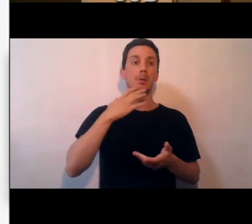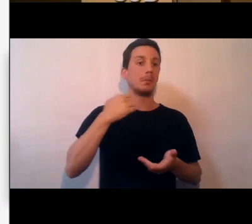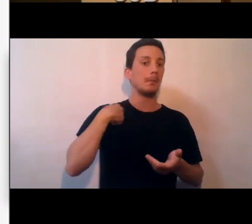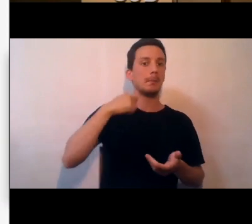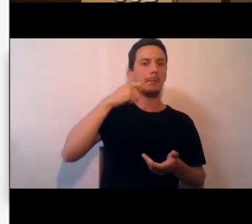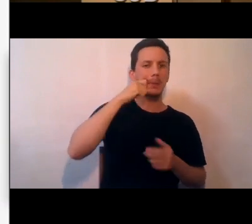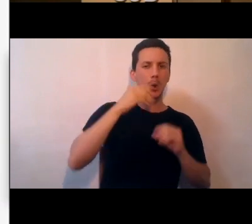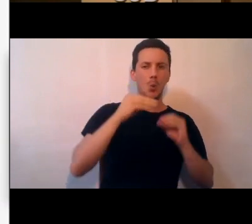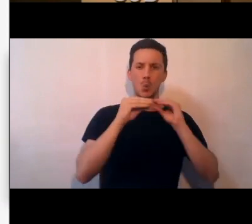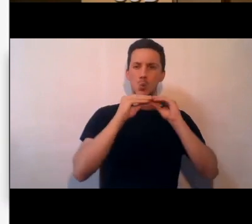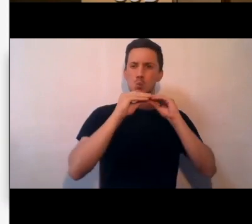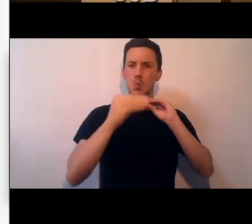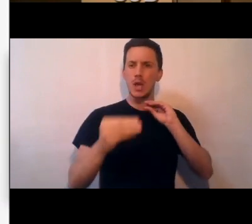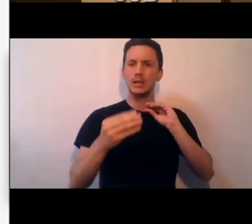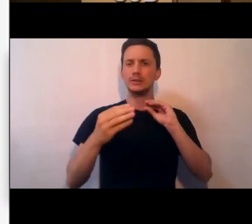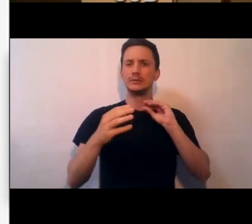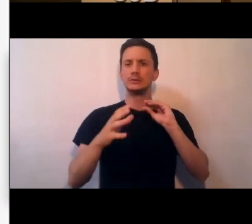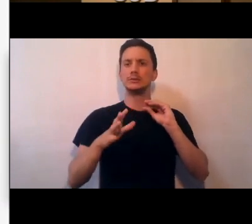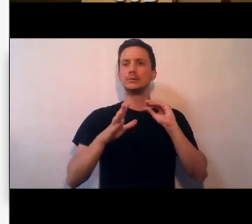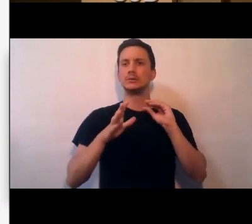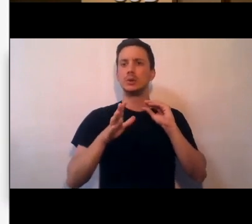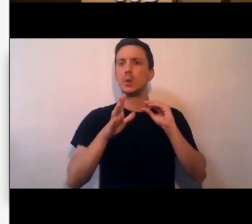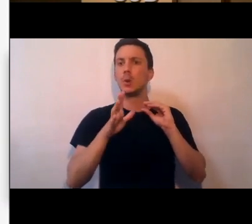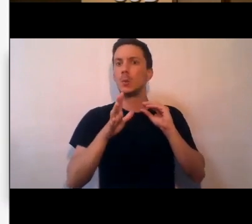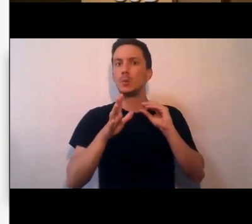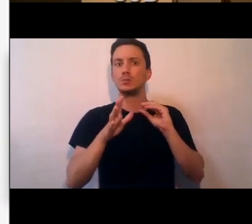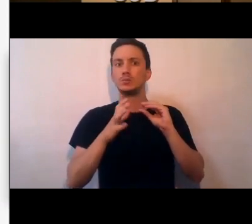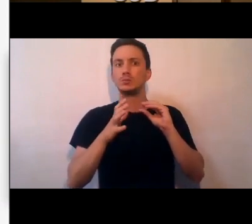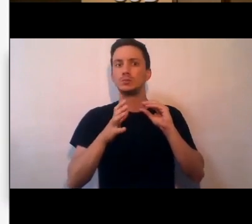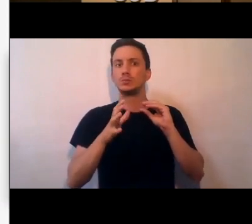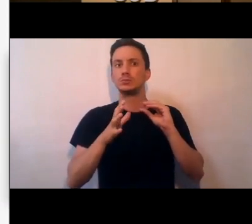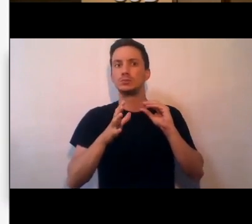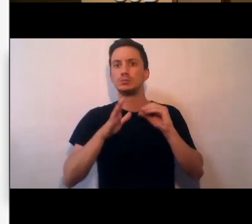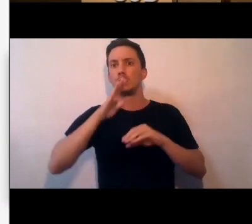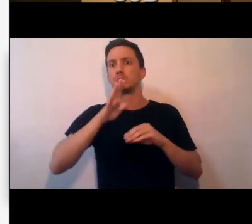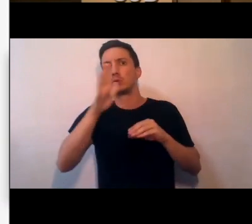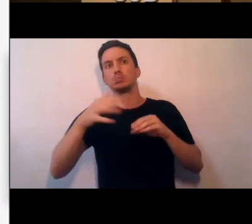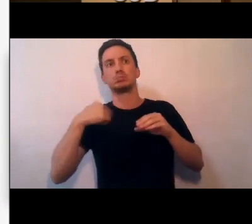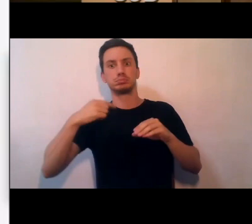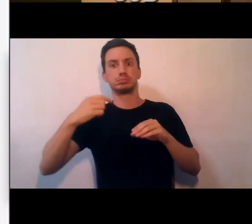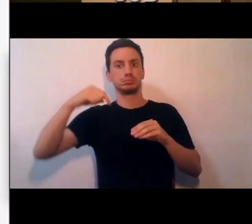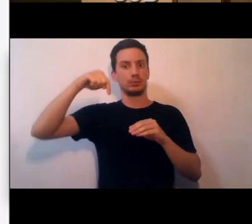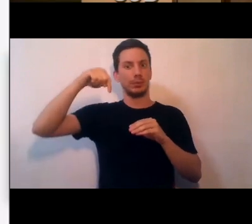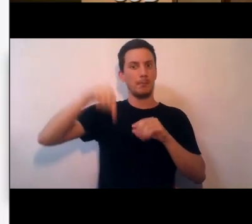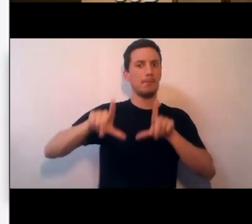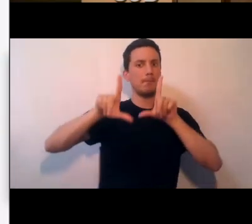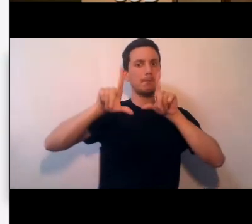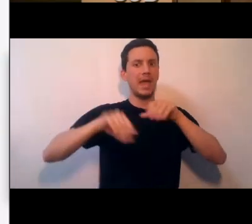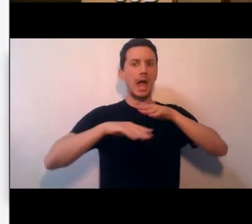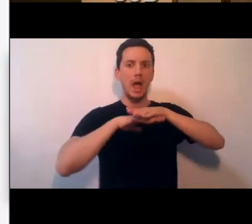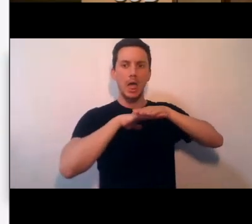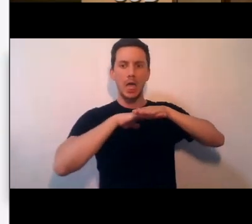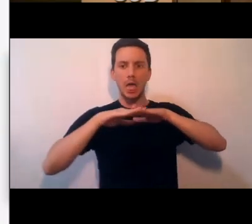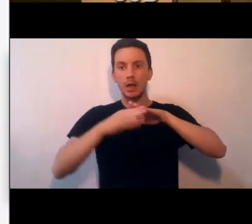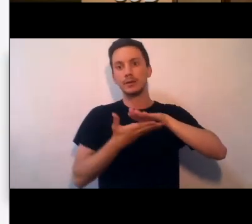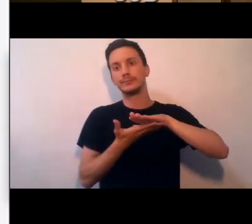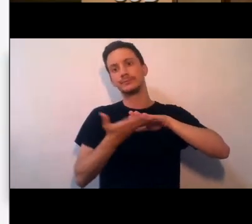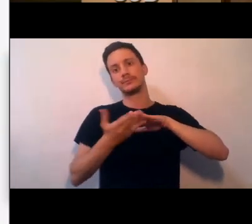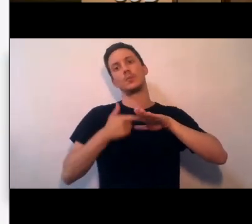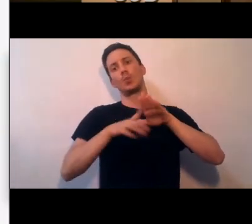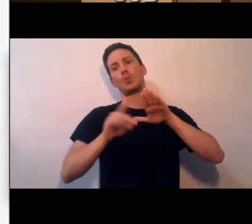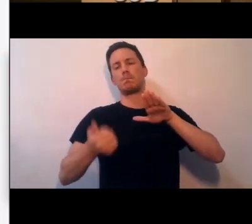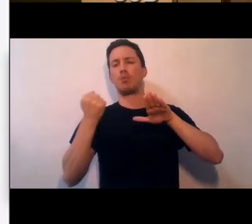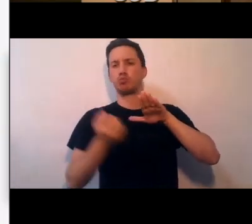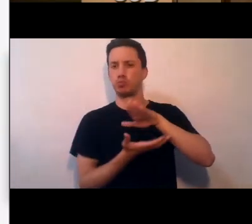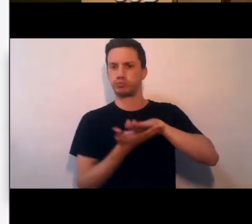piel gruesa como la capa córnea de la planta del pie, pues una más potencia. ¿Qué efectos secundarios